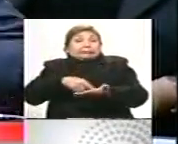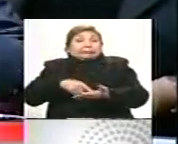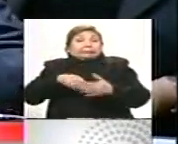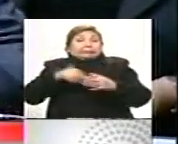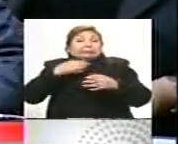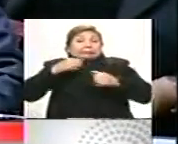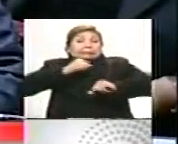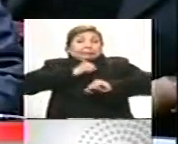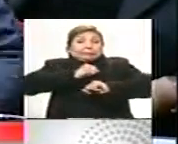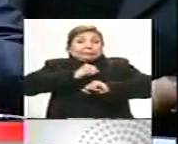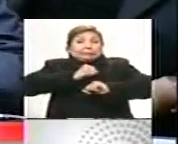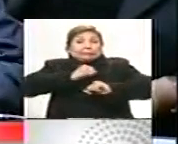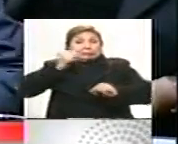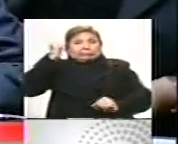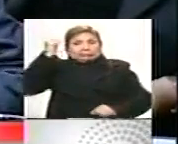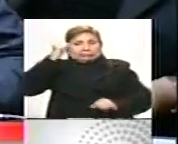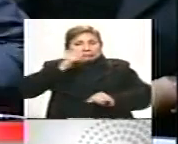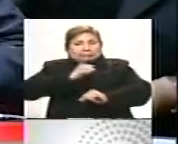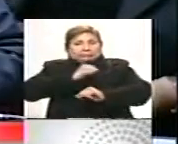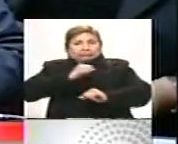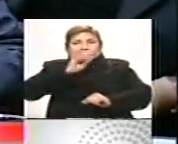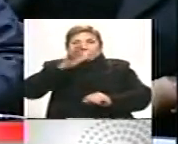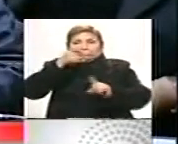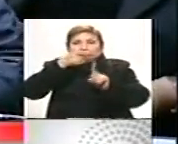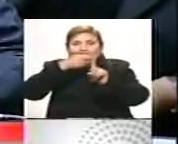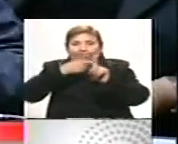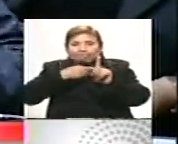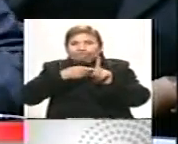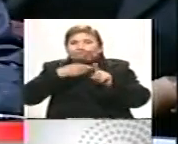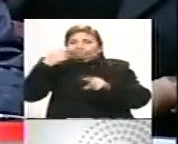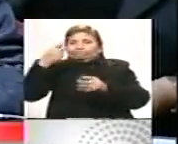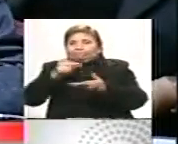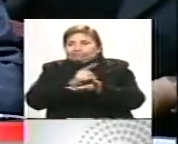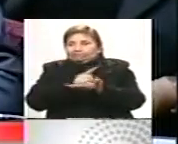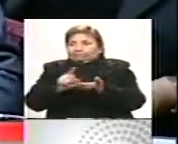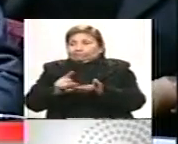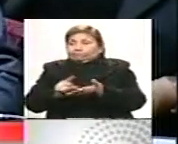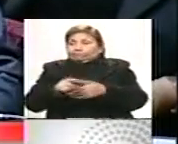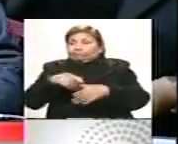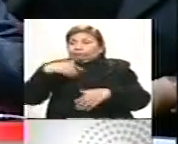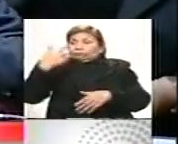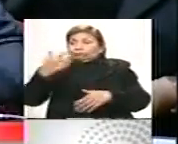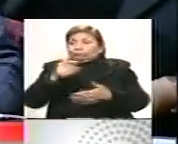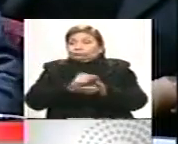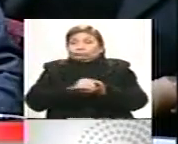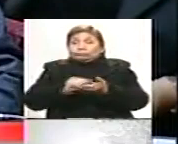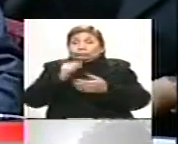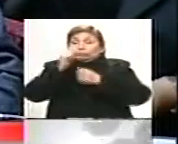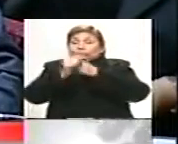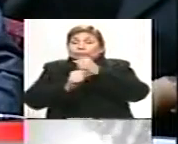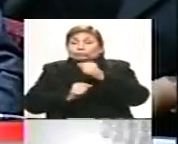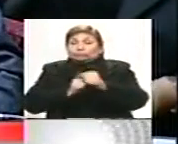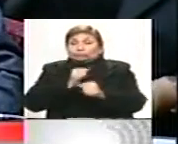de defenderse. Ese va a ser el eje de su conducta de los próximos meses, o probablemente los próximos años.